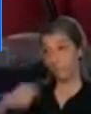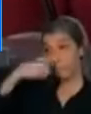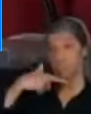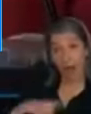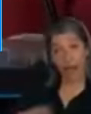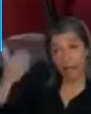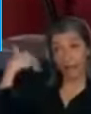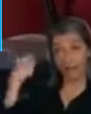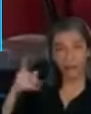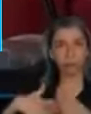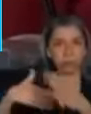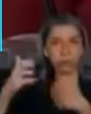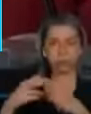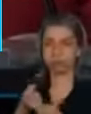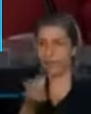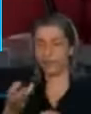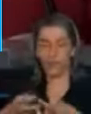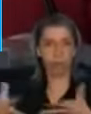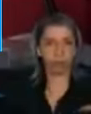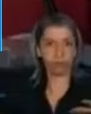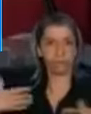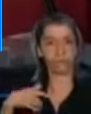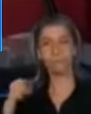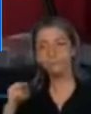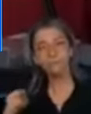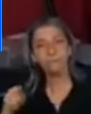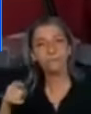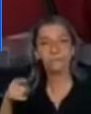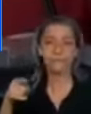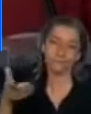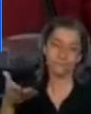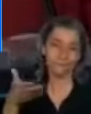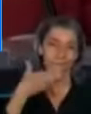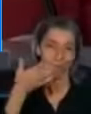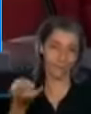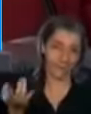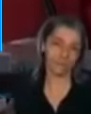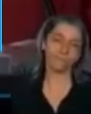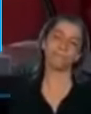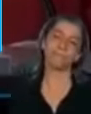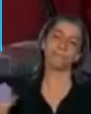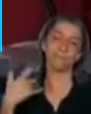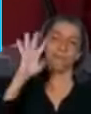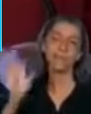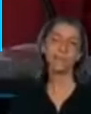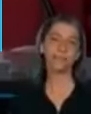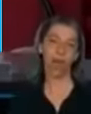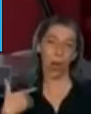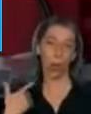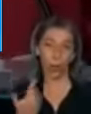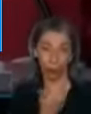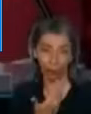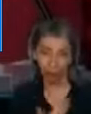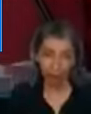a terminar votando. Entonces ellos lo que hicieron fue definirse, ¿sí?, definir su rol, sus características, no sé si